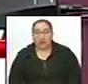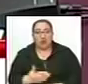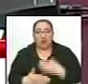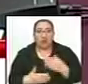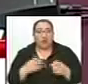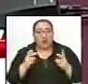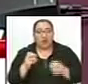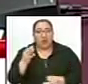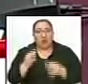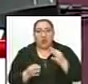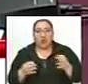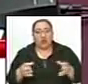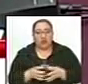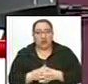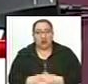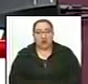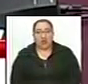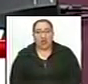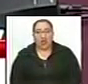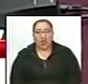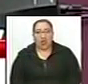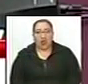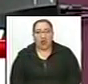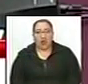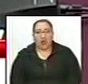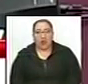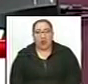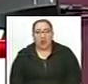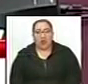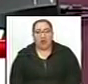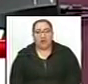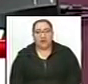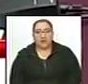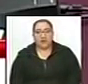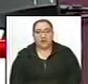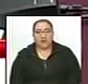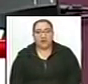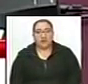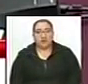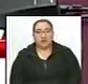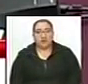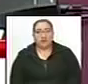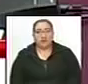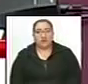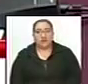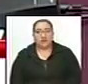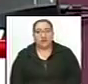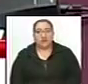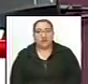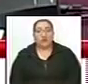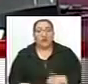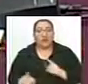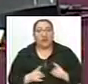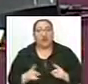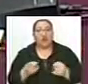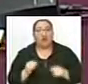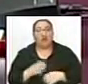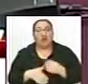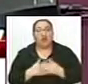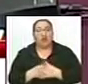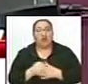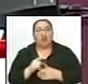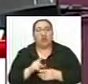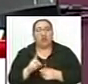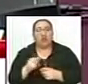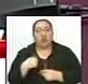políticos jurisdiccionales. En todo caso, a nadie se le está impidiendo que el debate del informe que viene a la